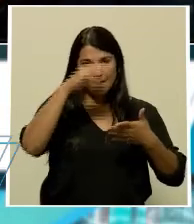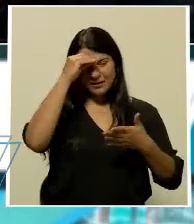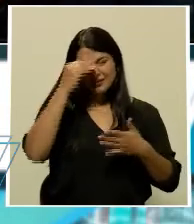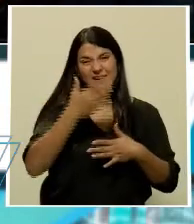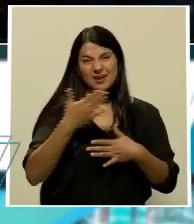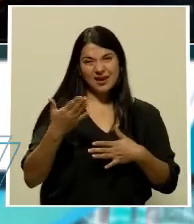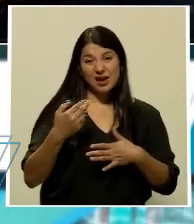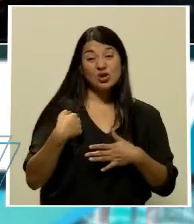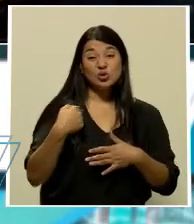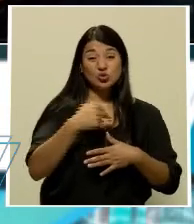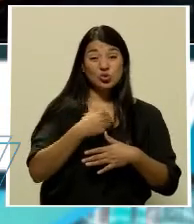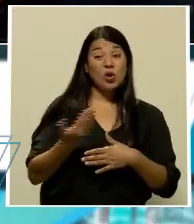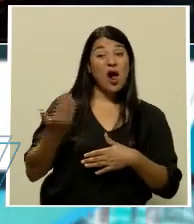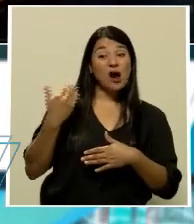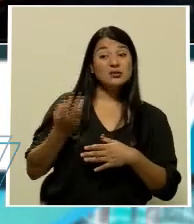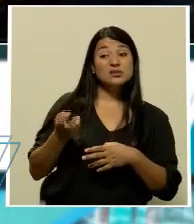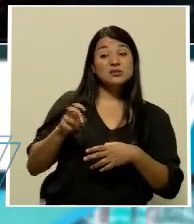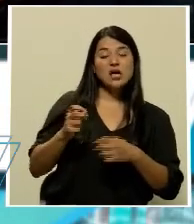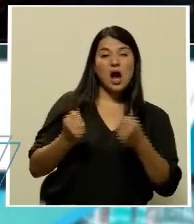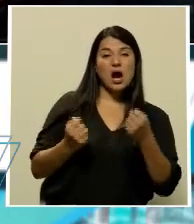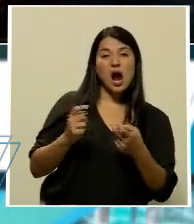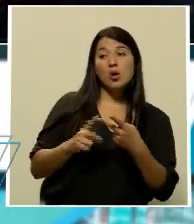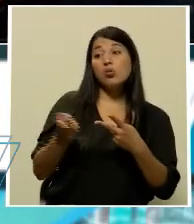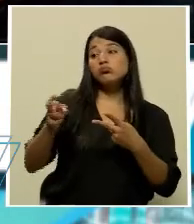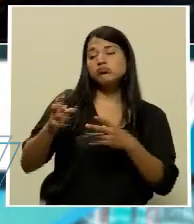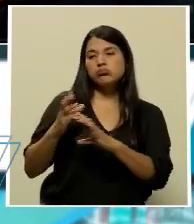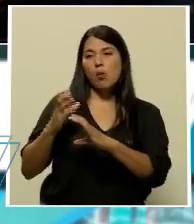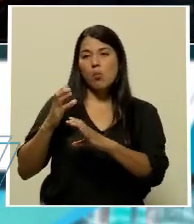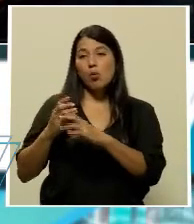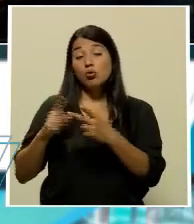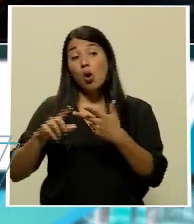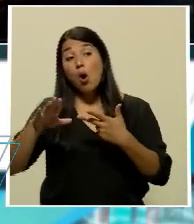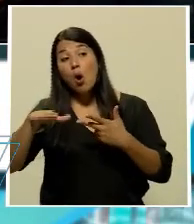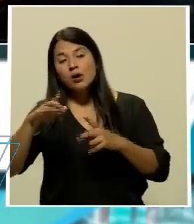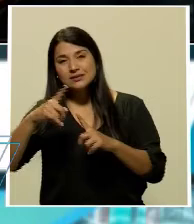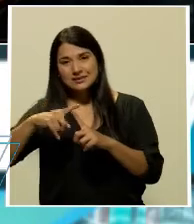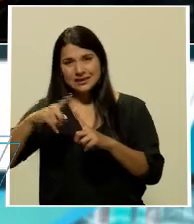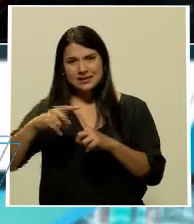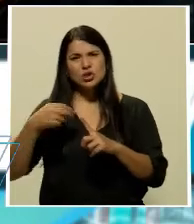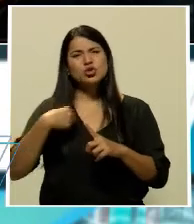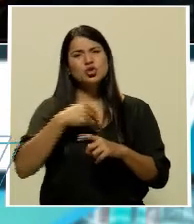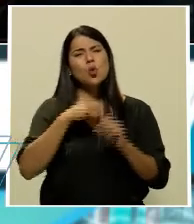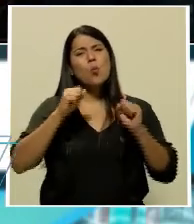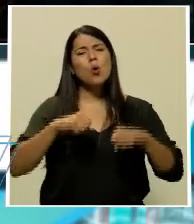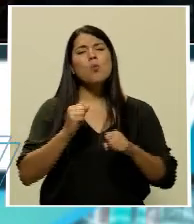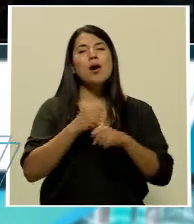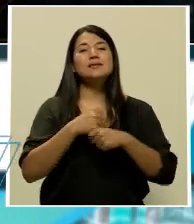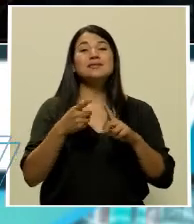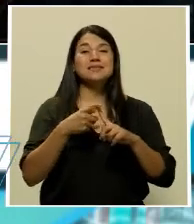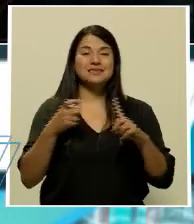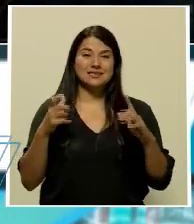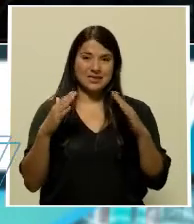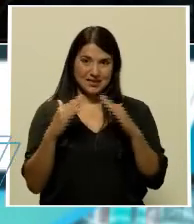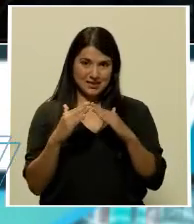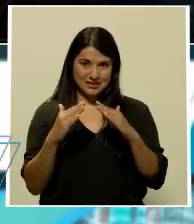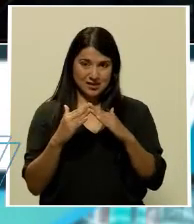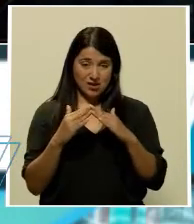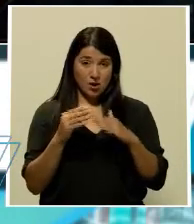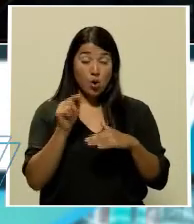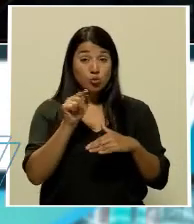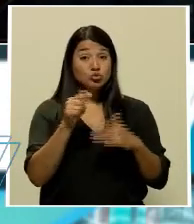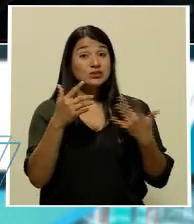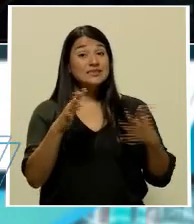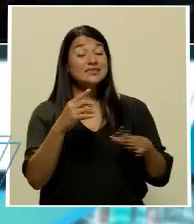sin subirnos a un bus, sin tomar un taxi, las podíamos hacer en casa de manera remota. Usted ya